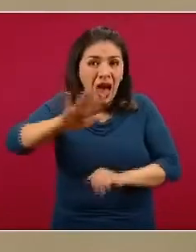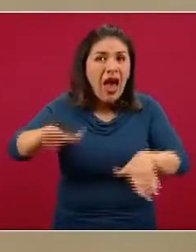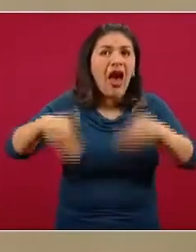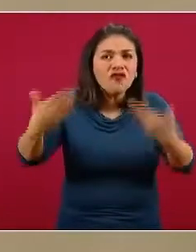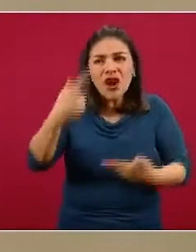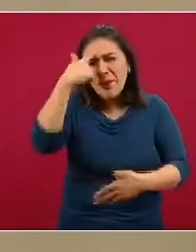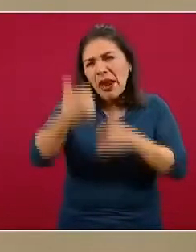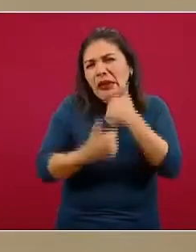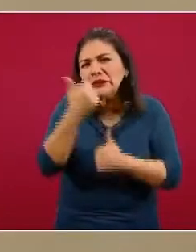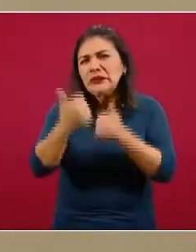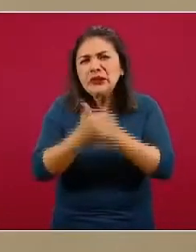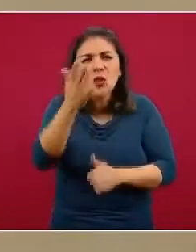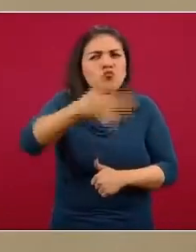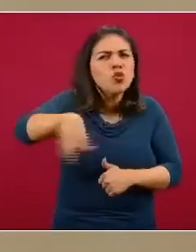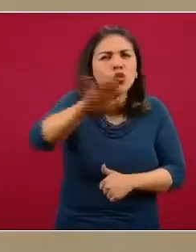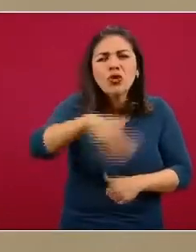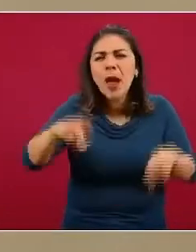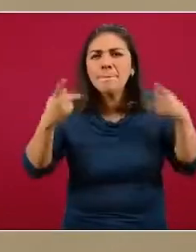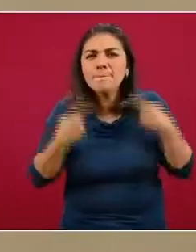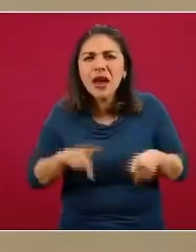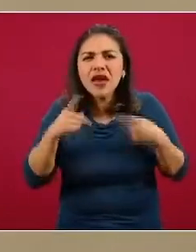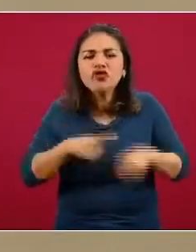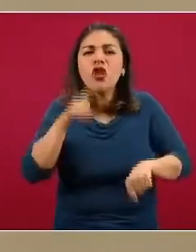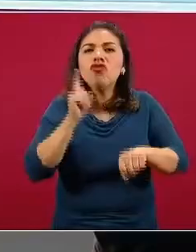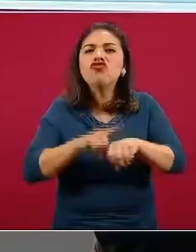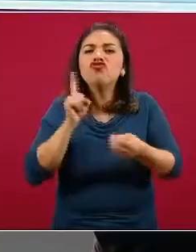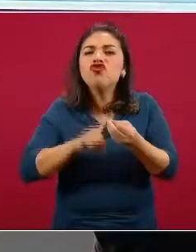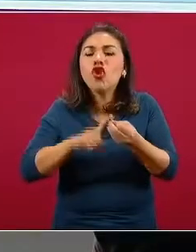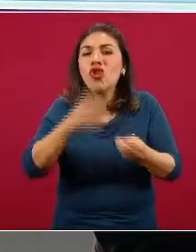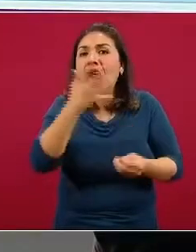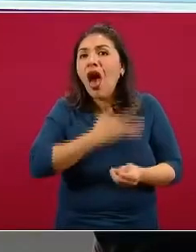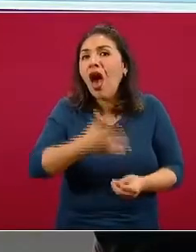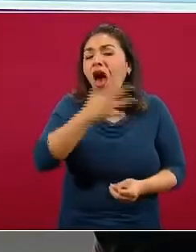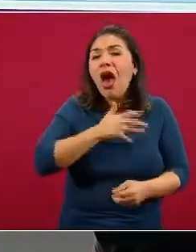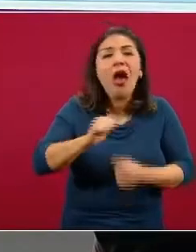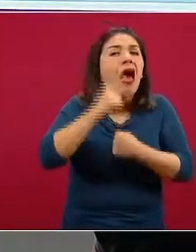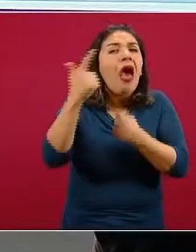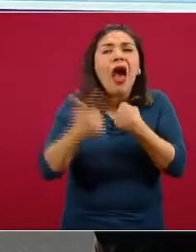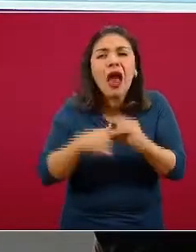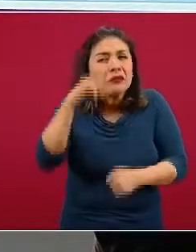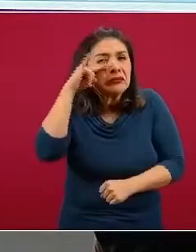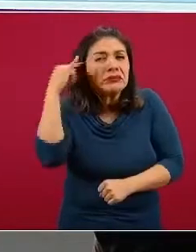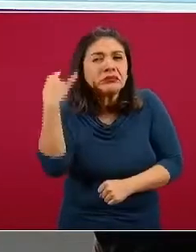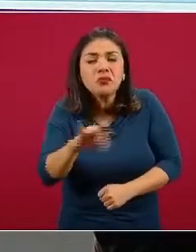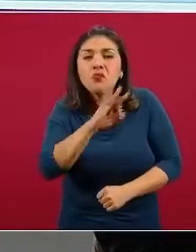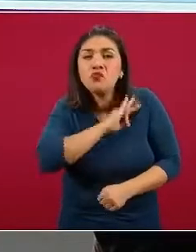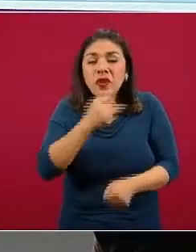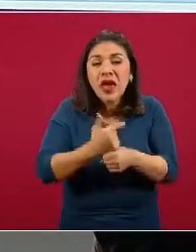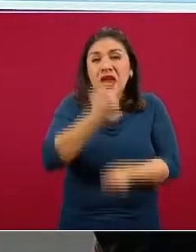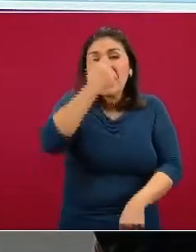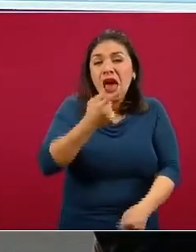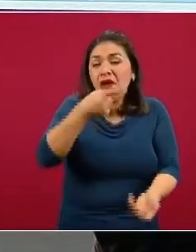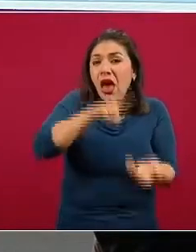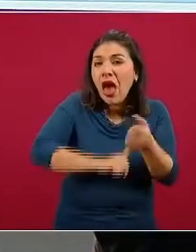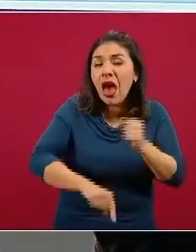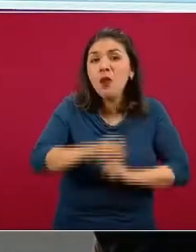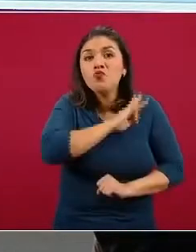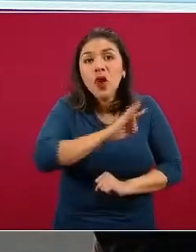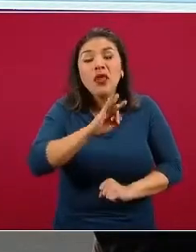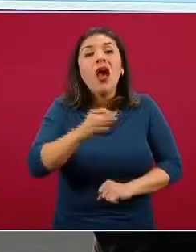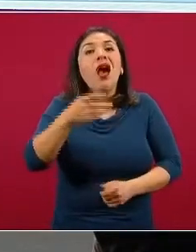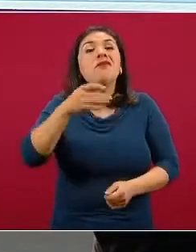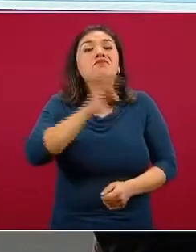en la búsqueda de personas con algún factor de riesgo que los pudiera